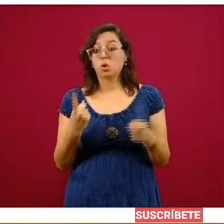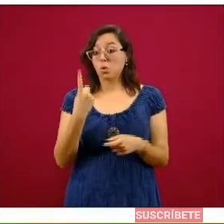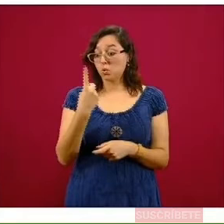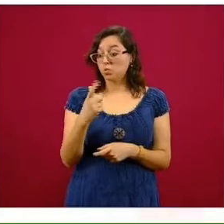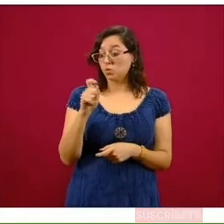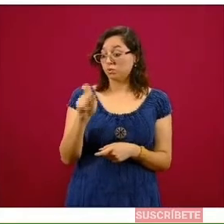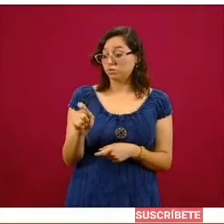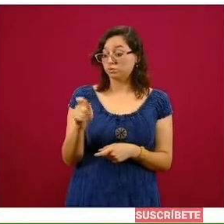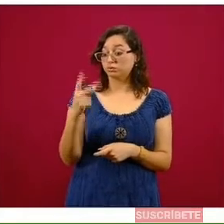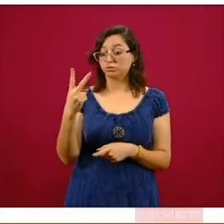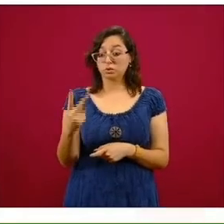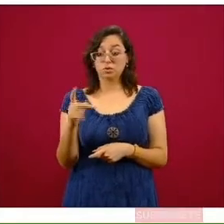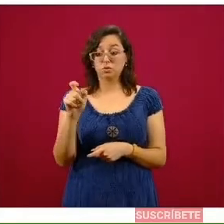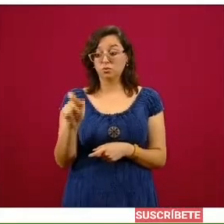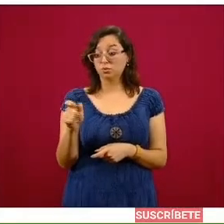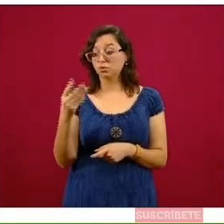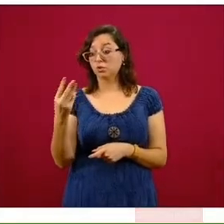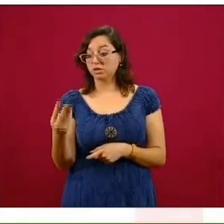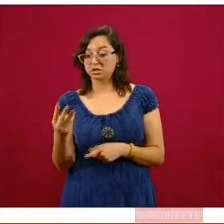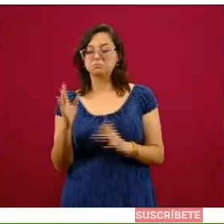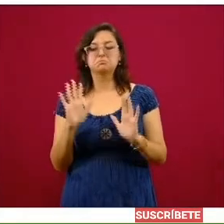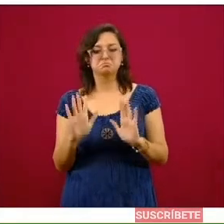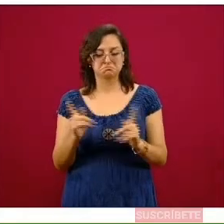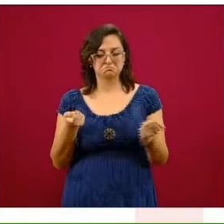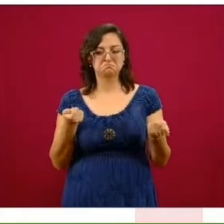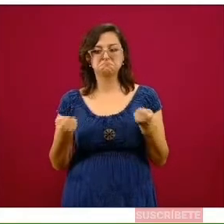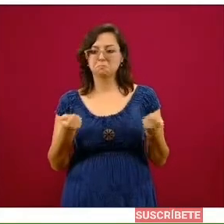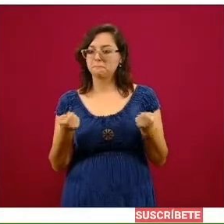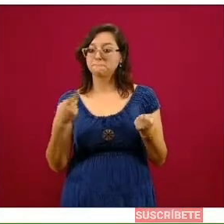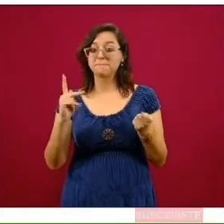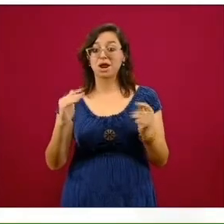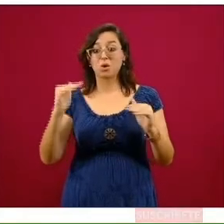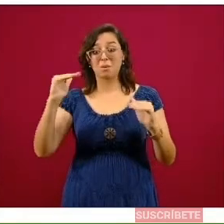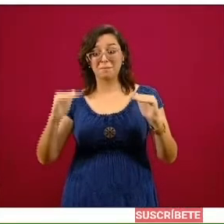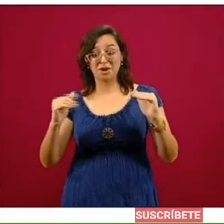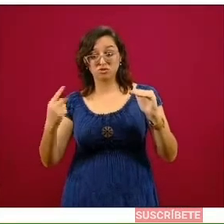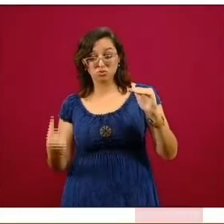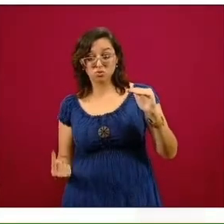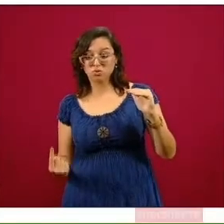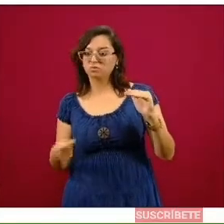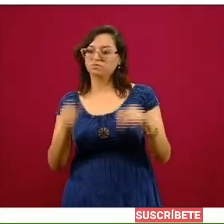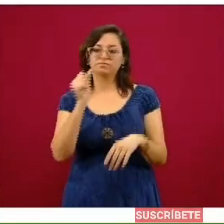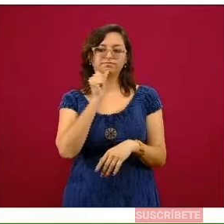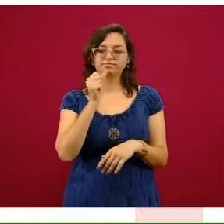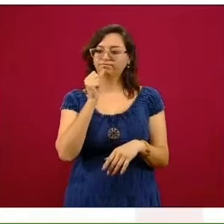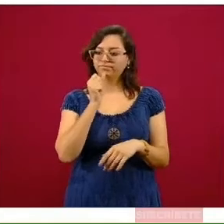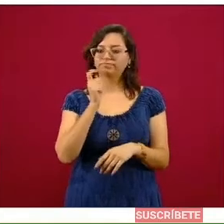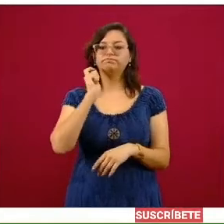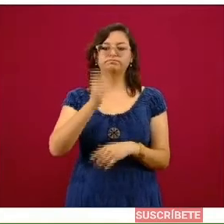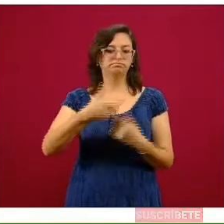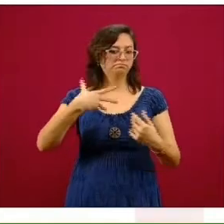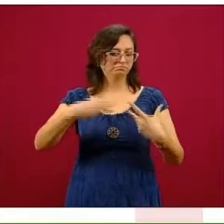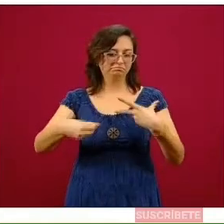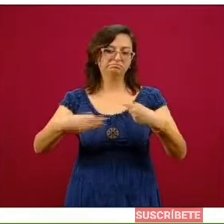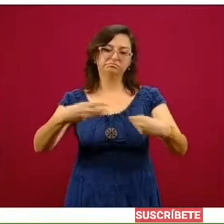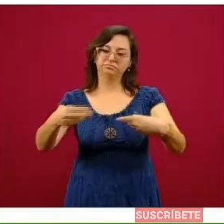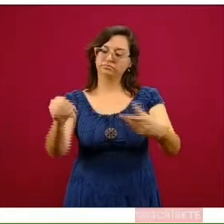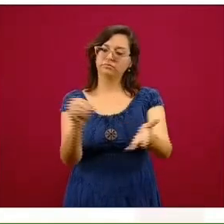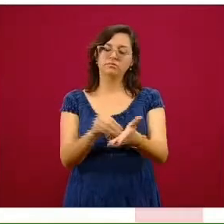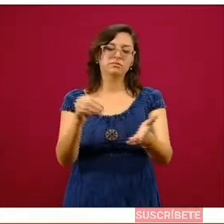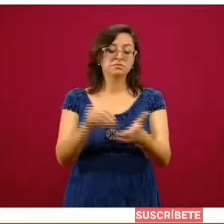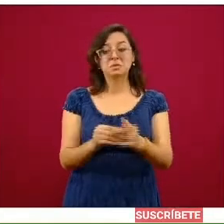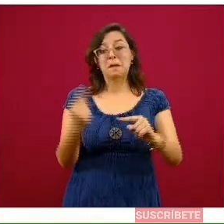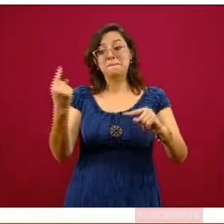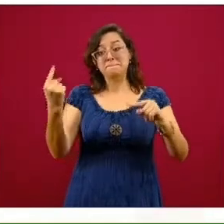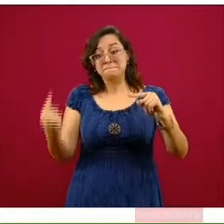el 1.2, 1.3, no ha podido bajar del 1, lo cual entonces mantiene activa la epidemia y mientras no